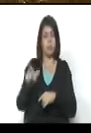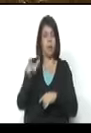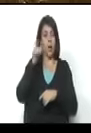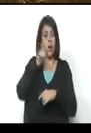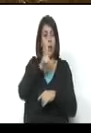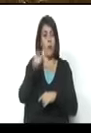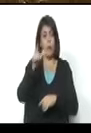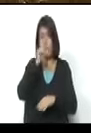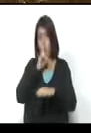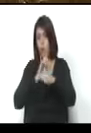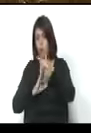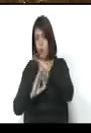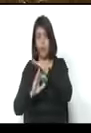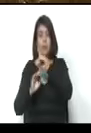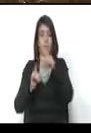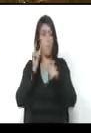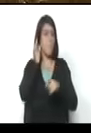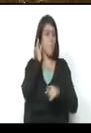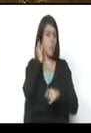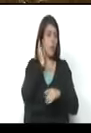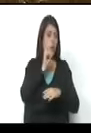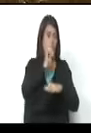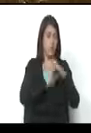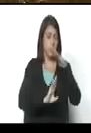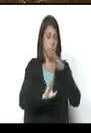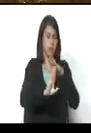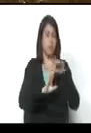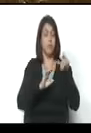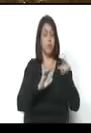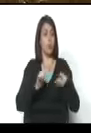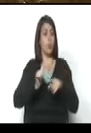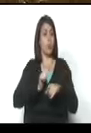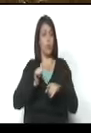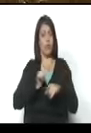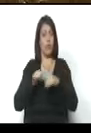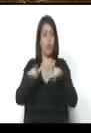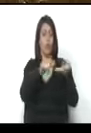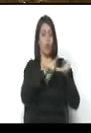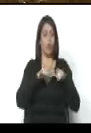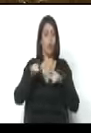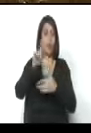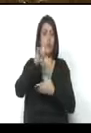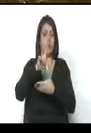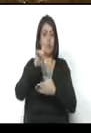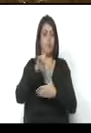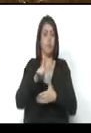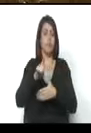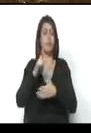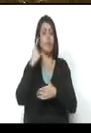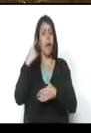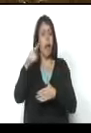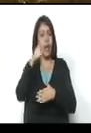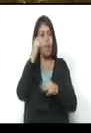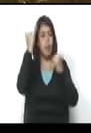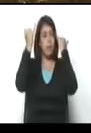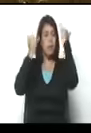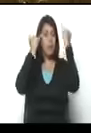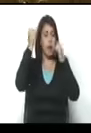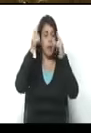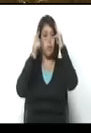pueblo más humilde, en la mujer más humilde, en cualquier rincón de Latinoamérica donde palpitan tus